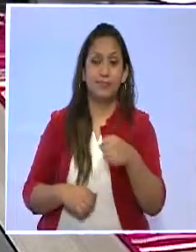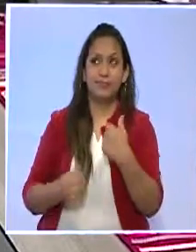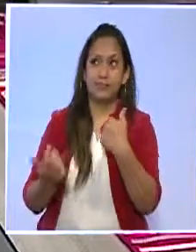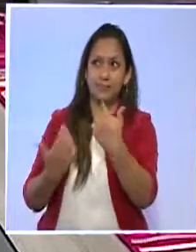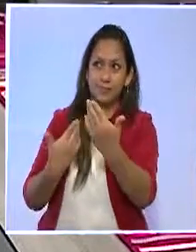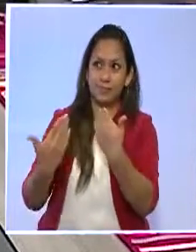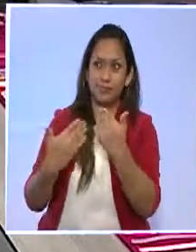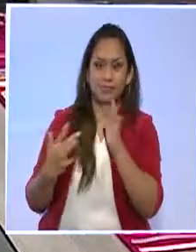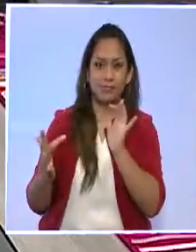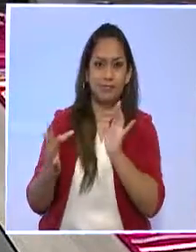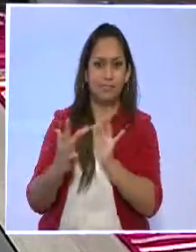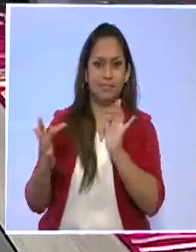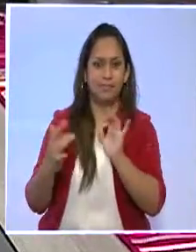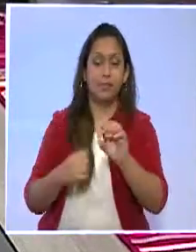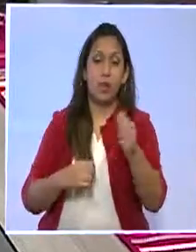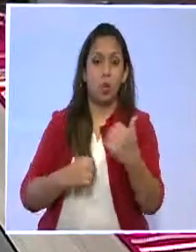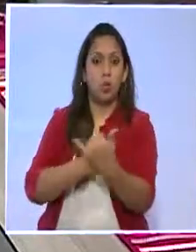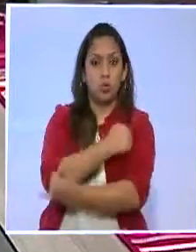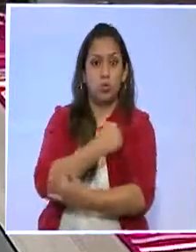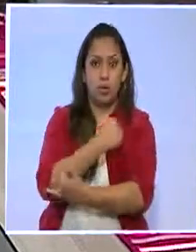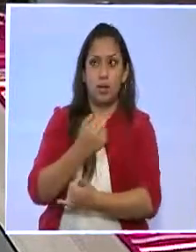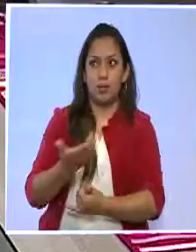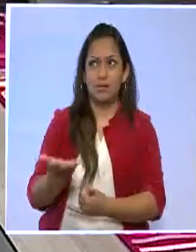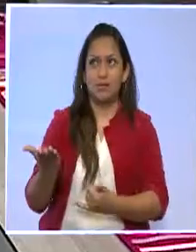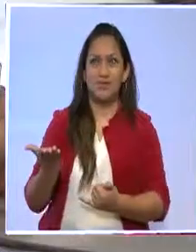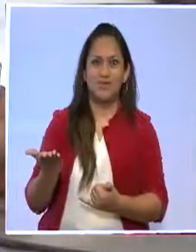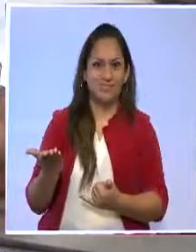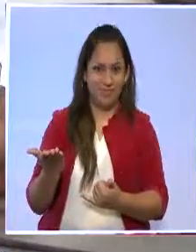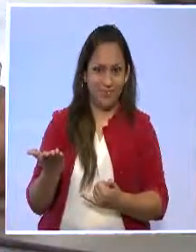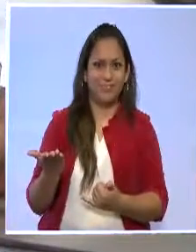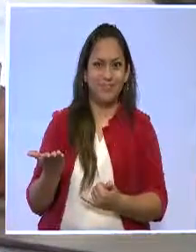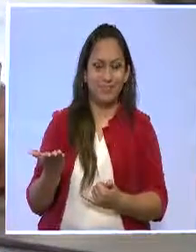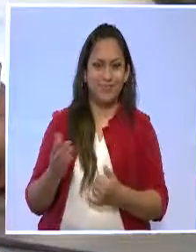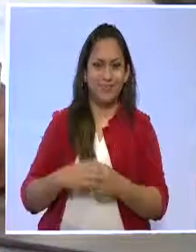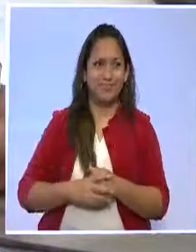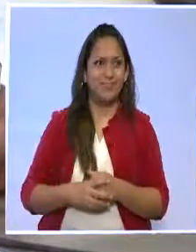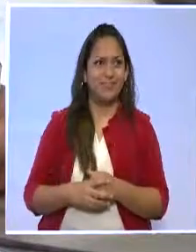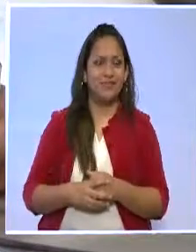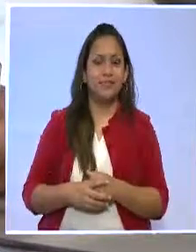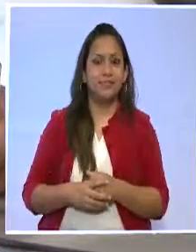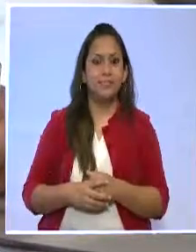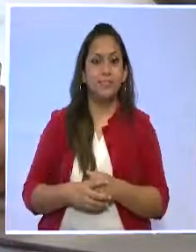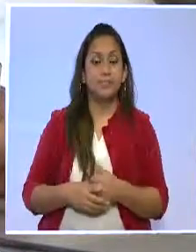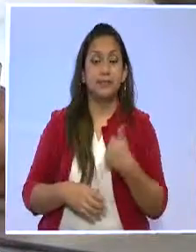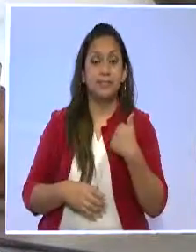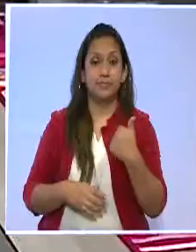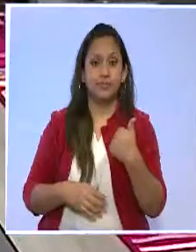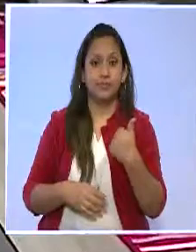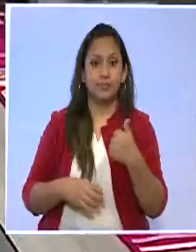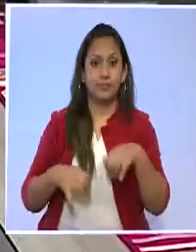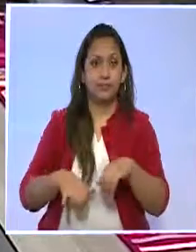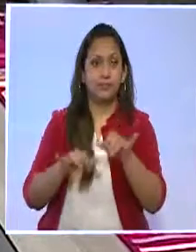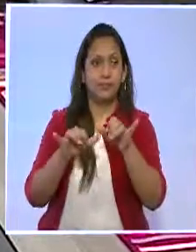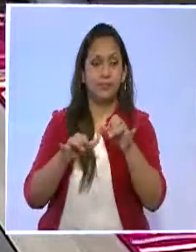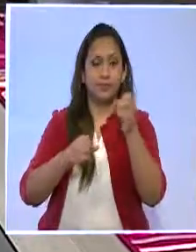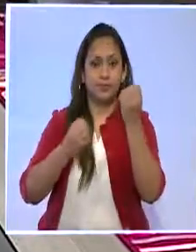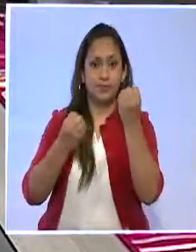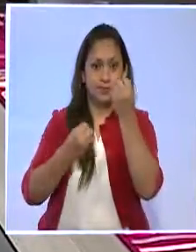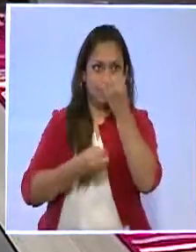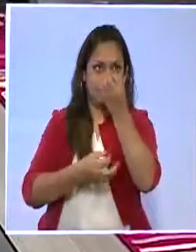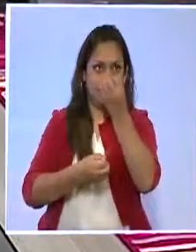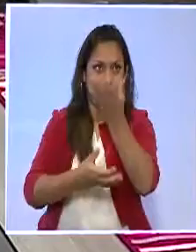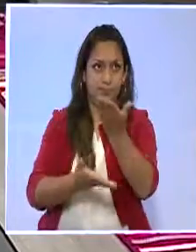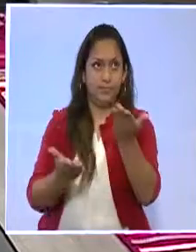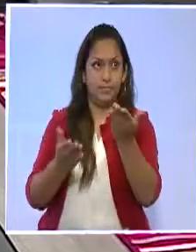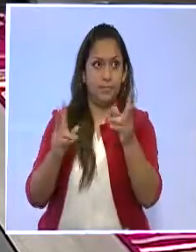con otros países y cuan lejanos hemos estado por otras circunstancias políticas bien seguimos con el programa gracias por la información referente